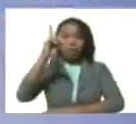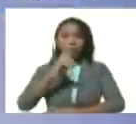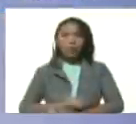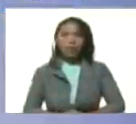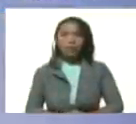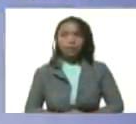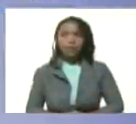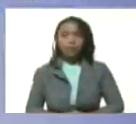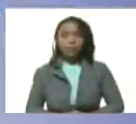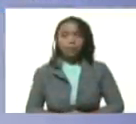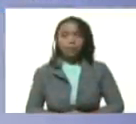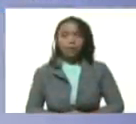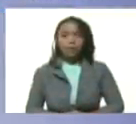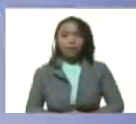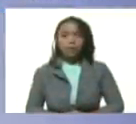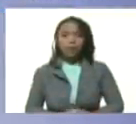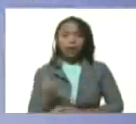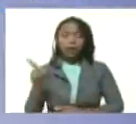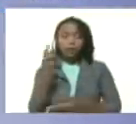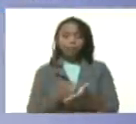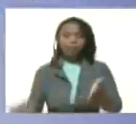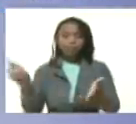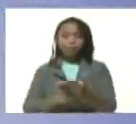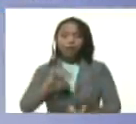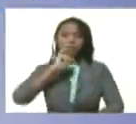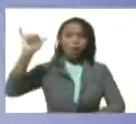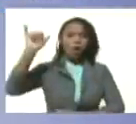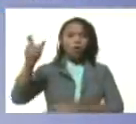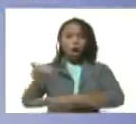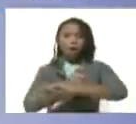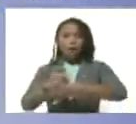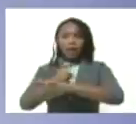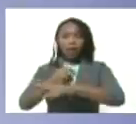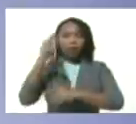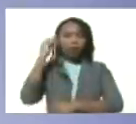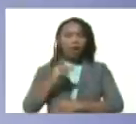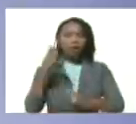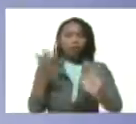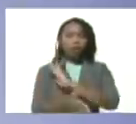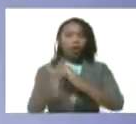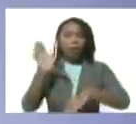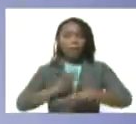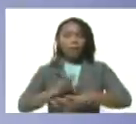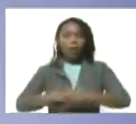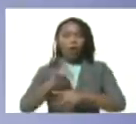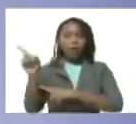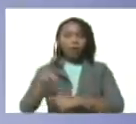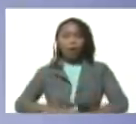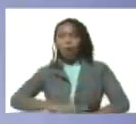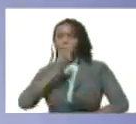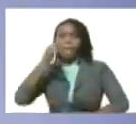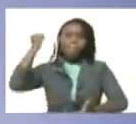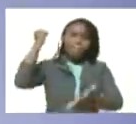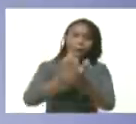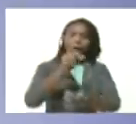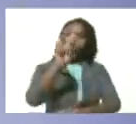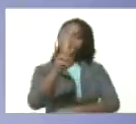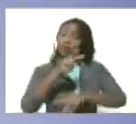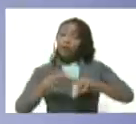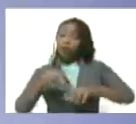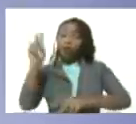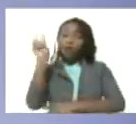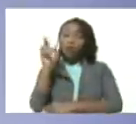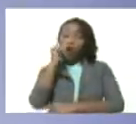doctora Delcy Rodríguez Gómez, quien reitera la denuncia del gobierno bolivariano sobre lo que ha sido este vil asesinato a dos niños